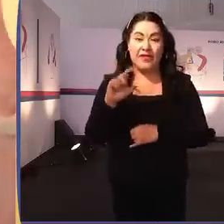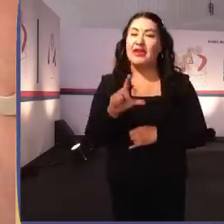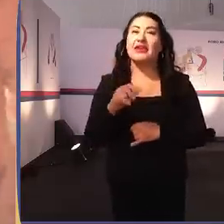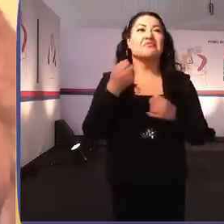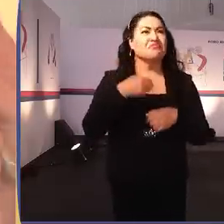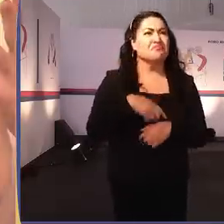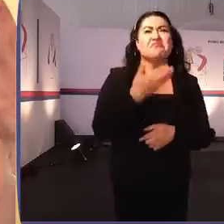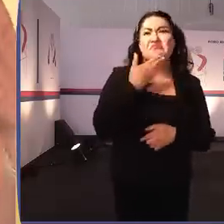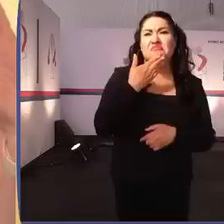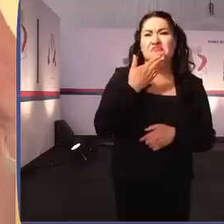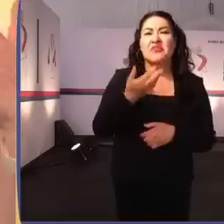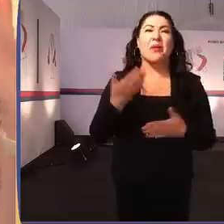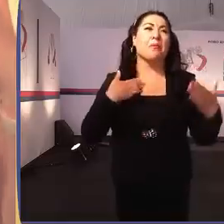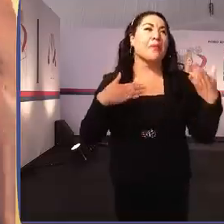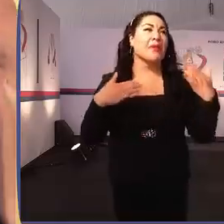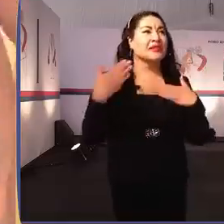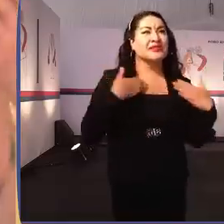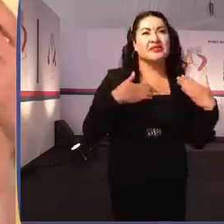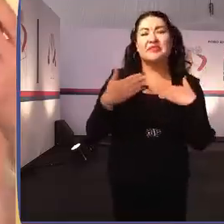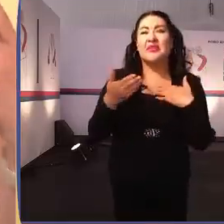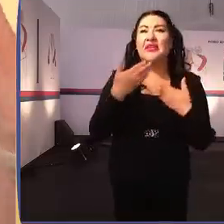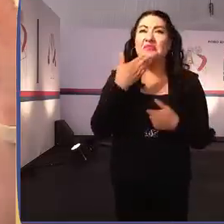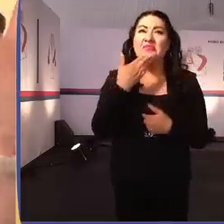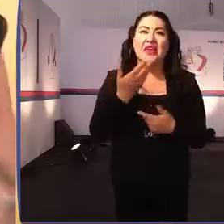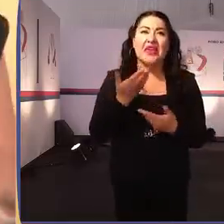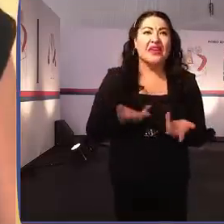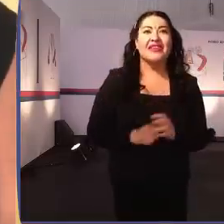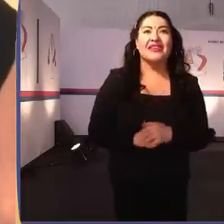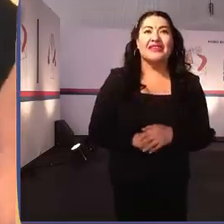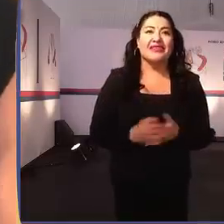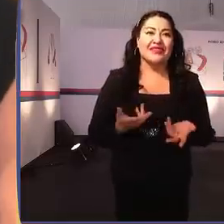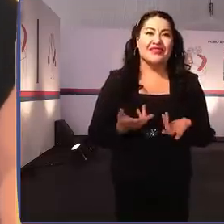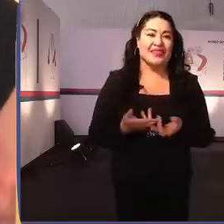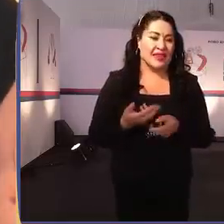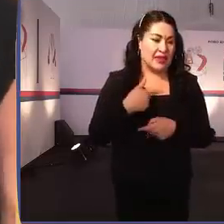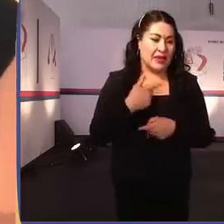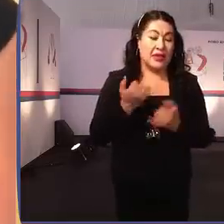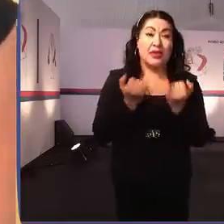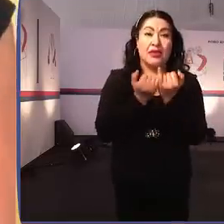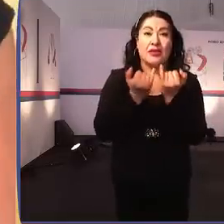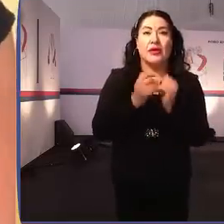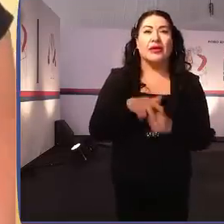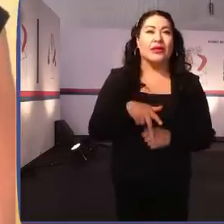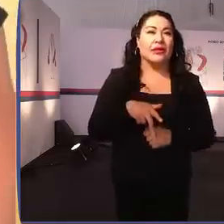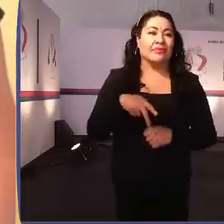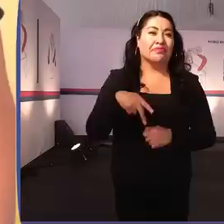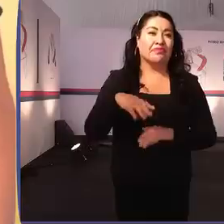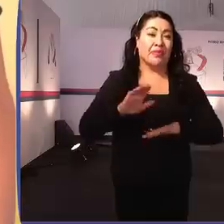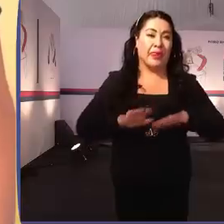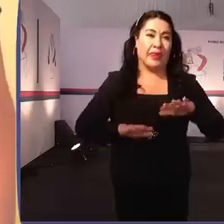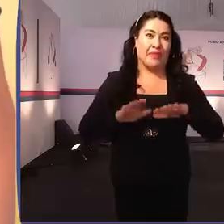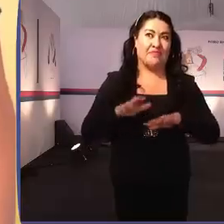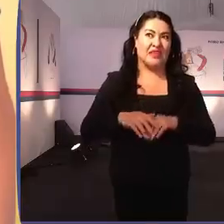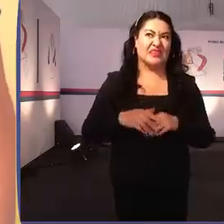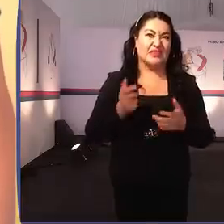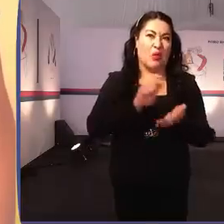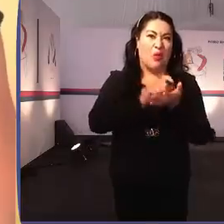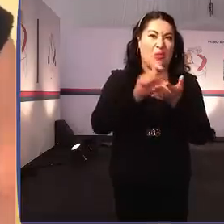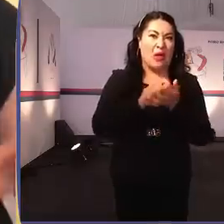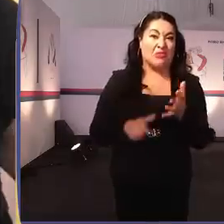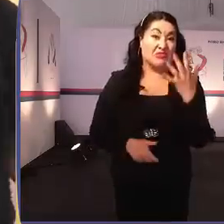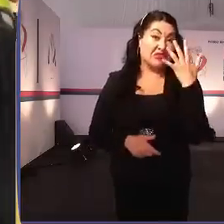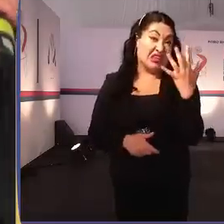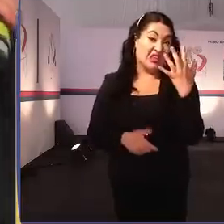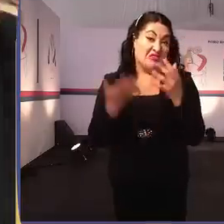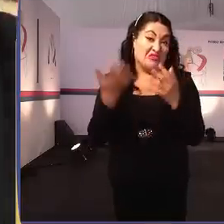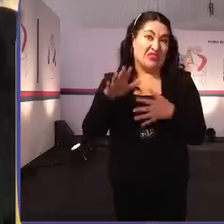de paseo, nos da el solecito, hasta ahorita solecito fuerte, pero nos vamos con 5 o 10 libros porque nos